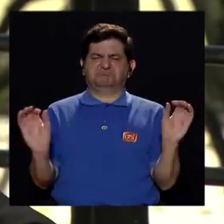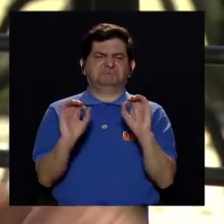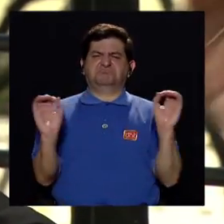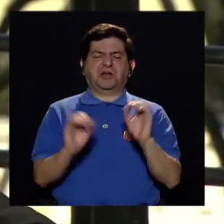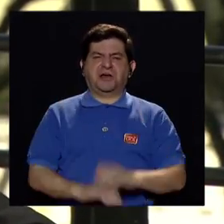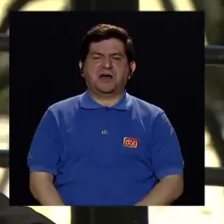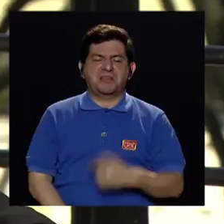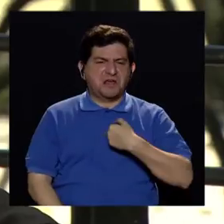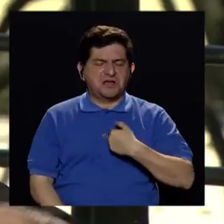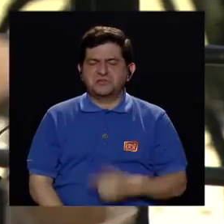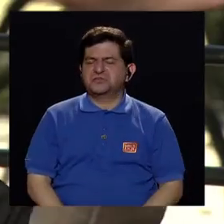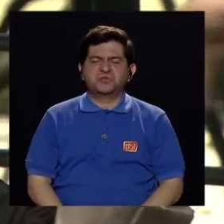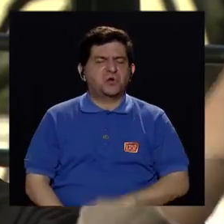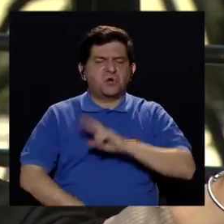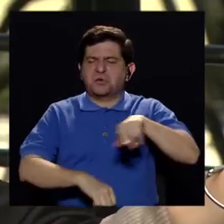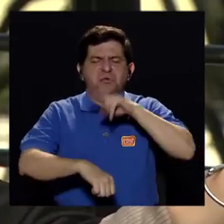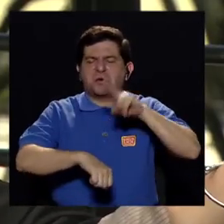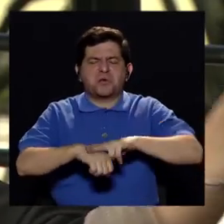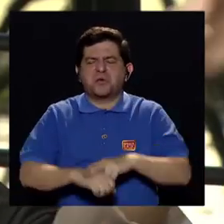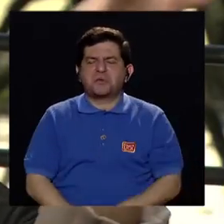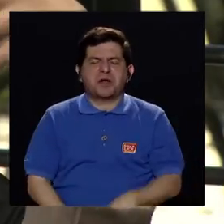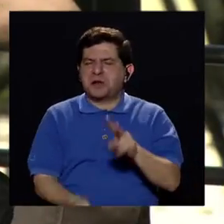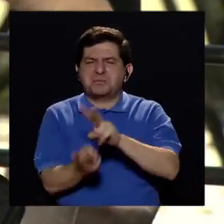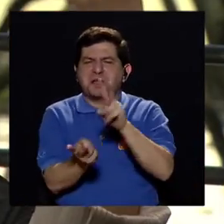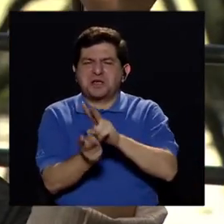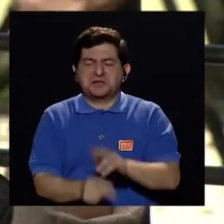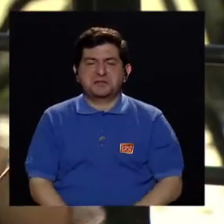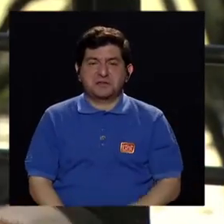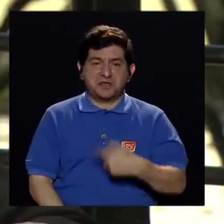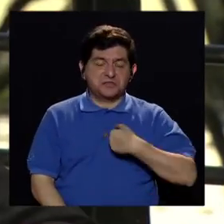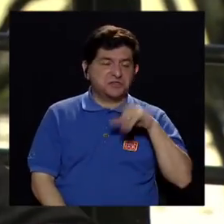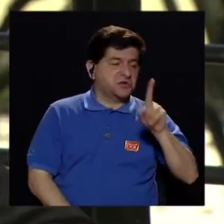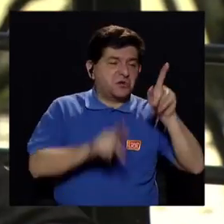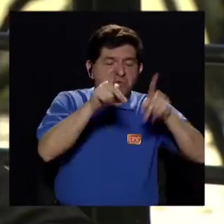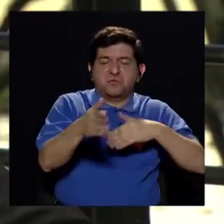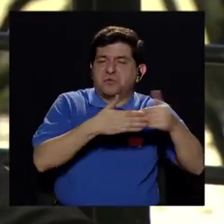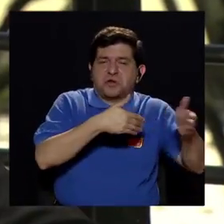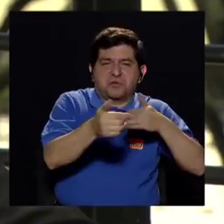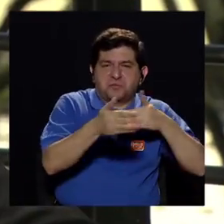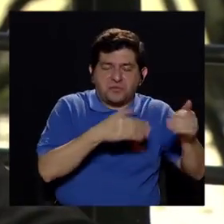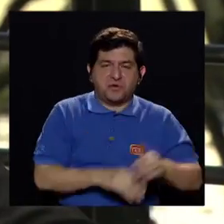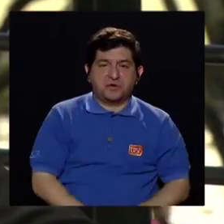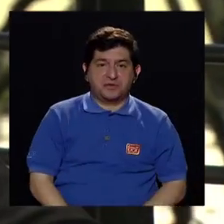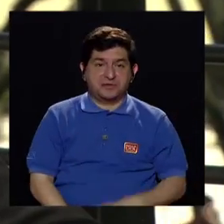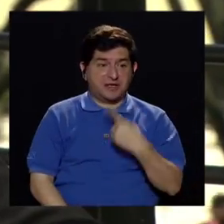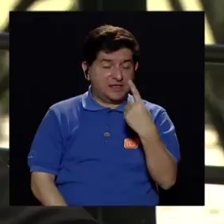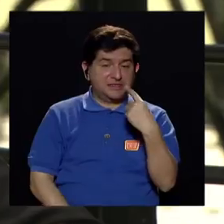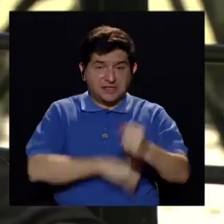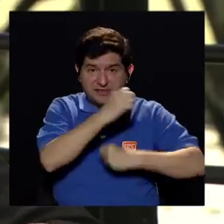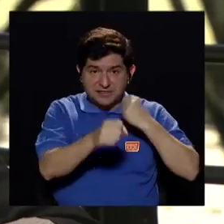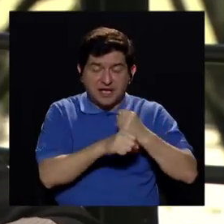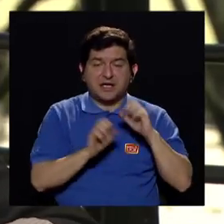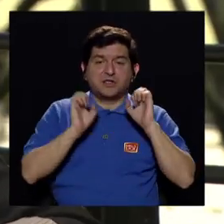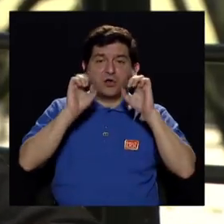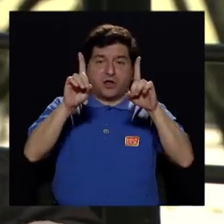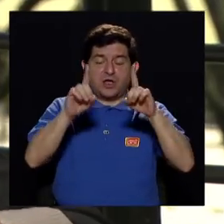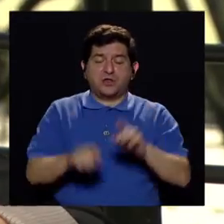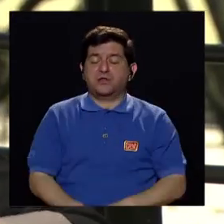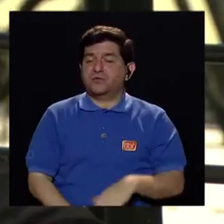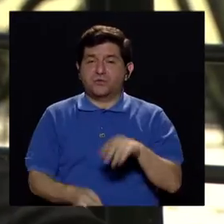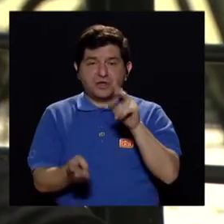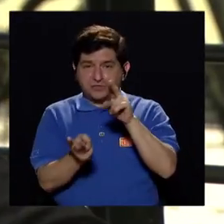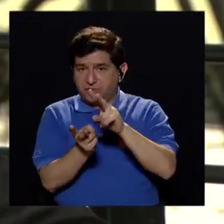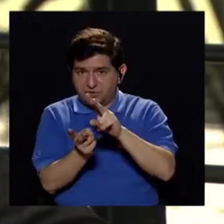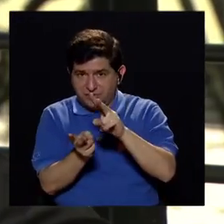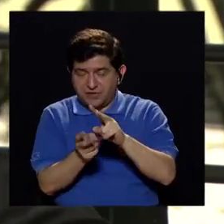tener sexo tan frecuente. Si lo tuve con una persona, no importa. Aparte que estamos hablando de un rango de edad donde la educación sexual no había llegado o no ha